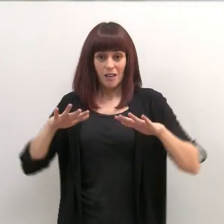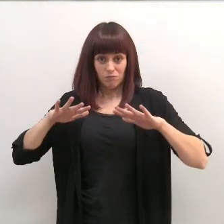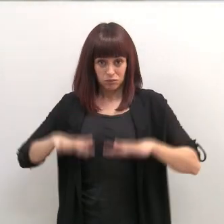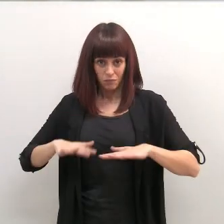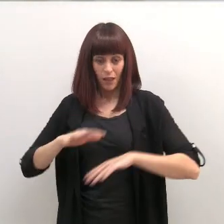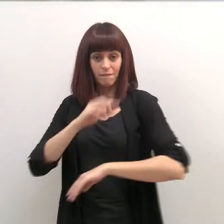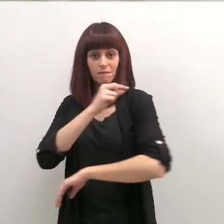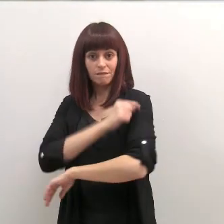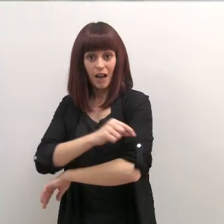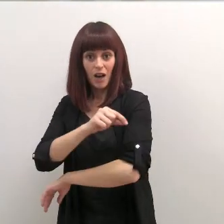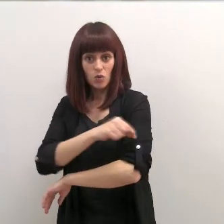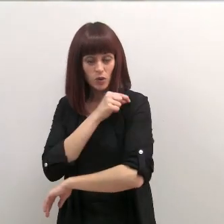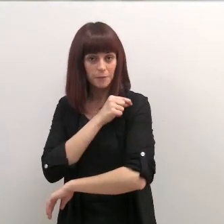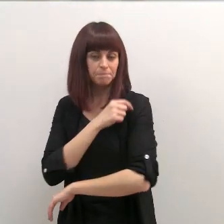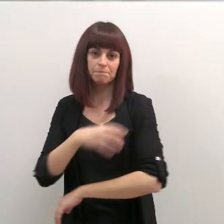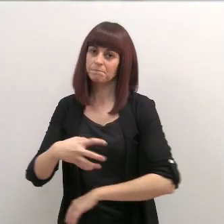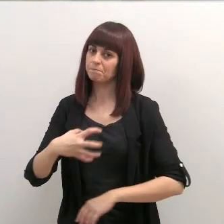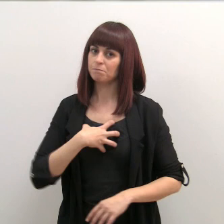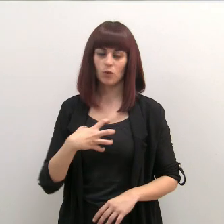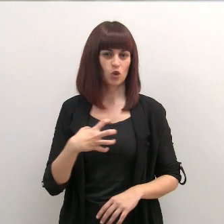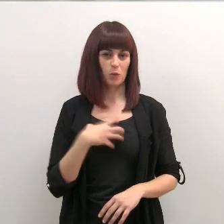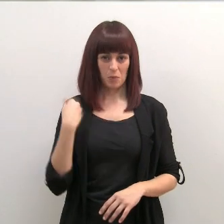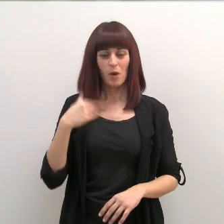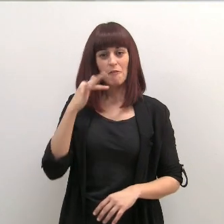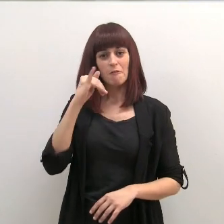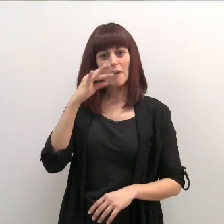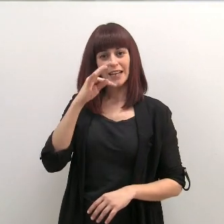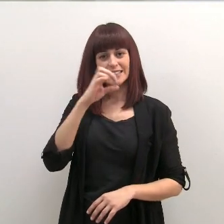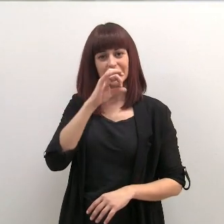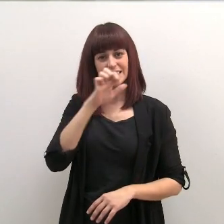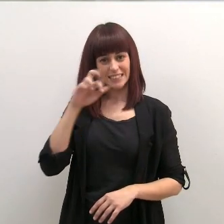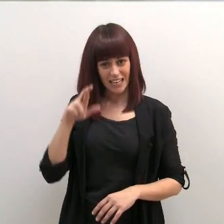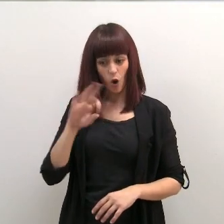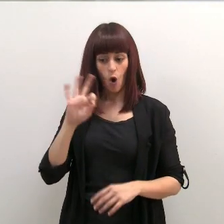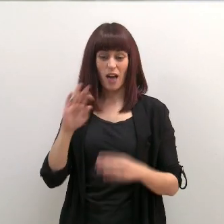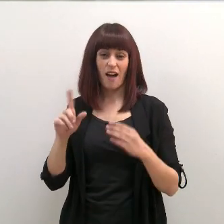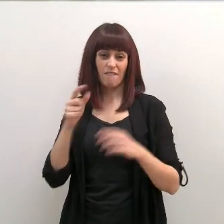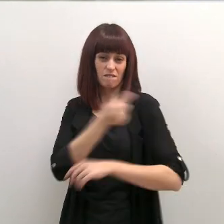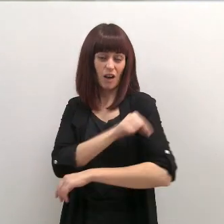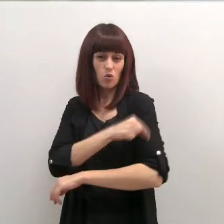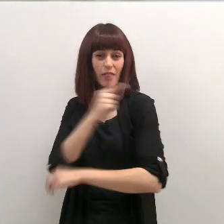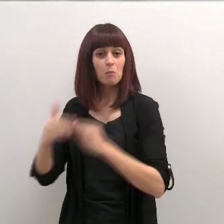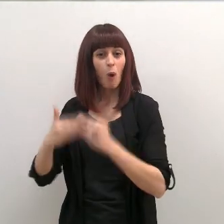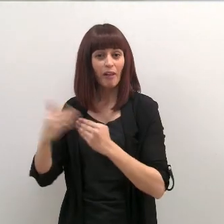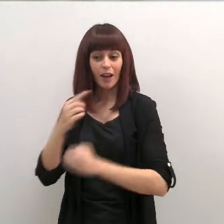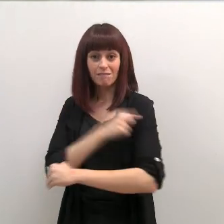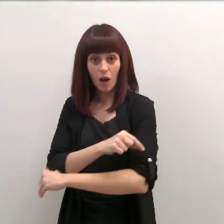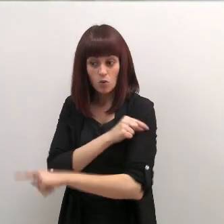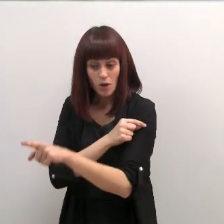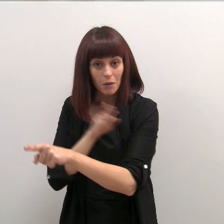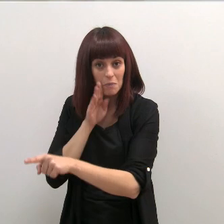con las vacunas que tenemos, con la que tenemos de Pfizer y cuando venga la vacuna de Moderna, no podemos vacunarles con esa